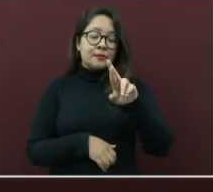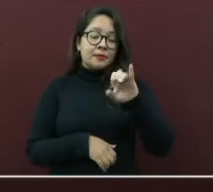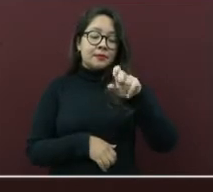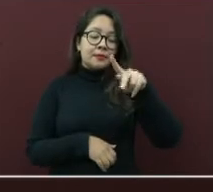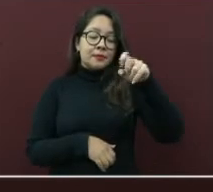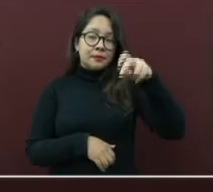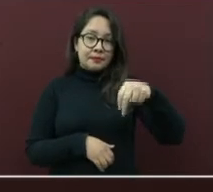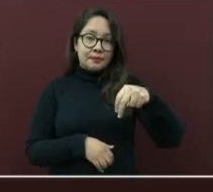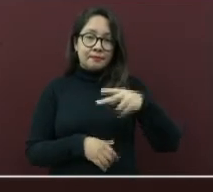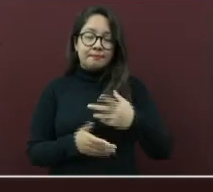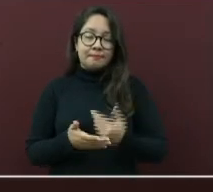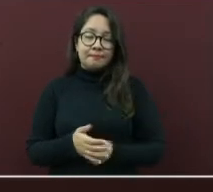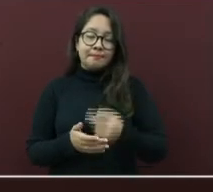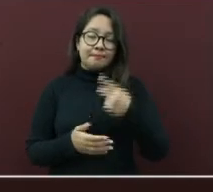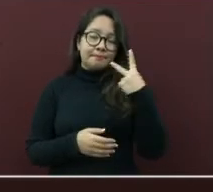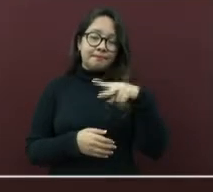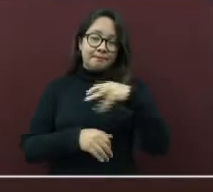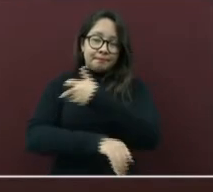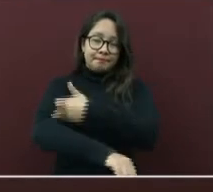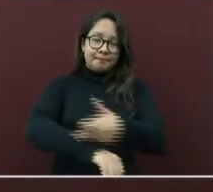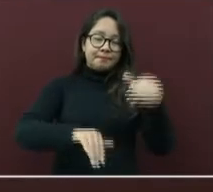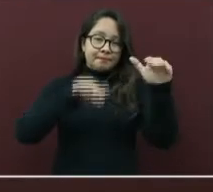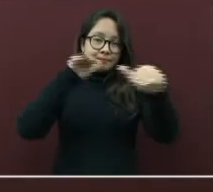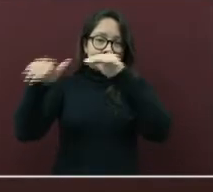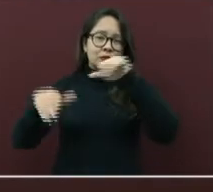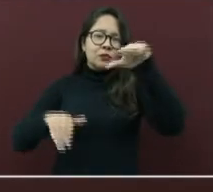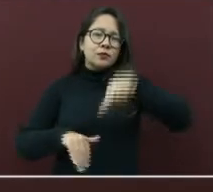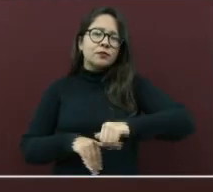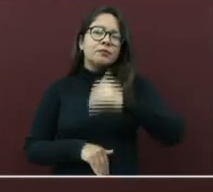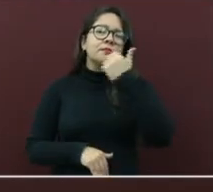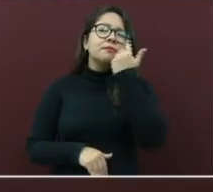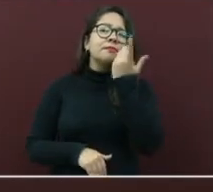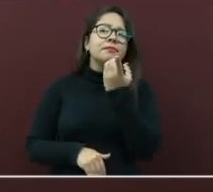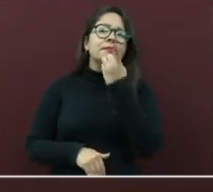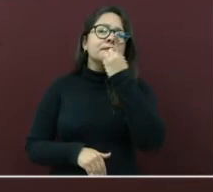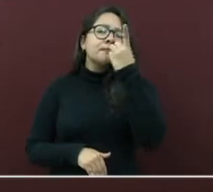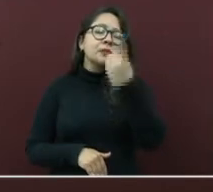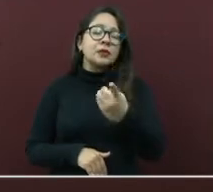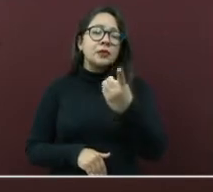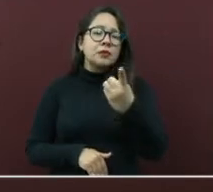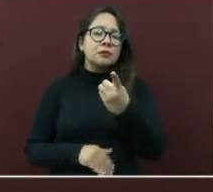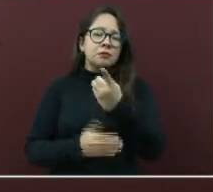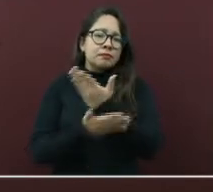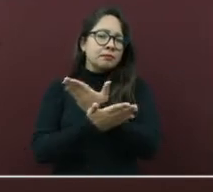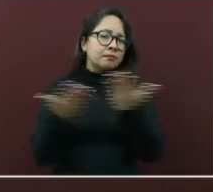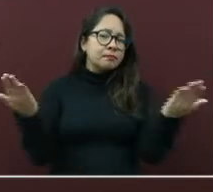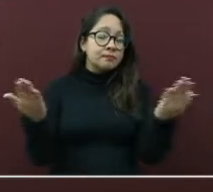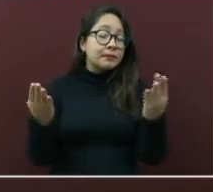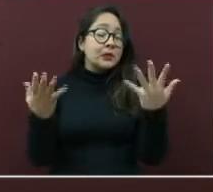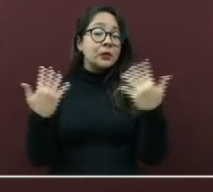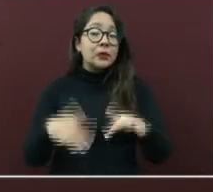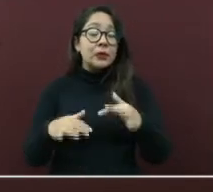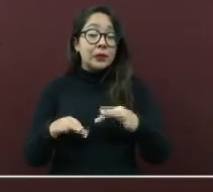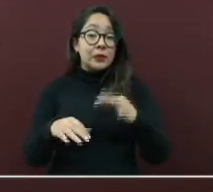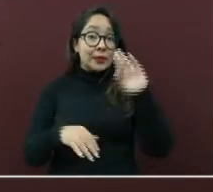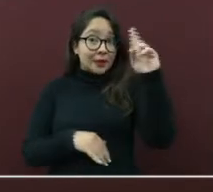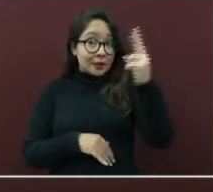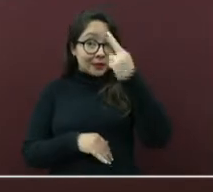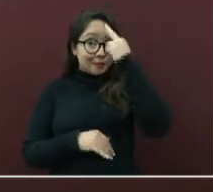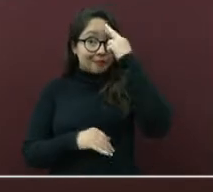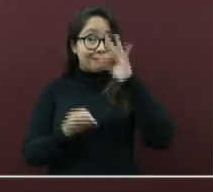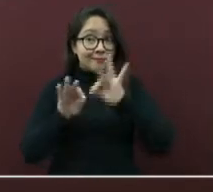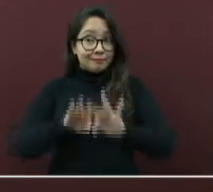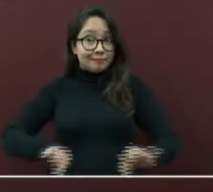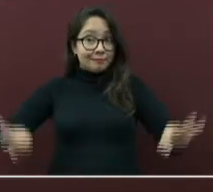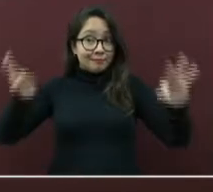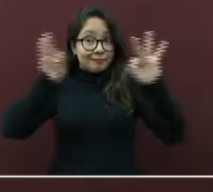familia veracruzana esta noche quiero recordar con ustedes la importancia de la vacunación